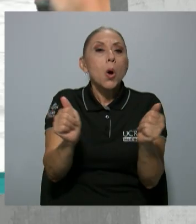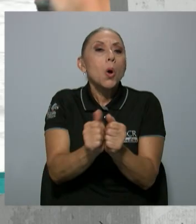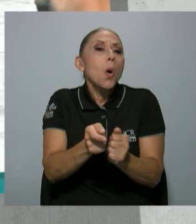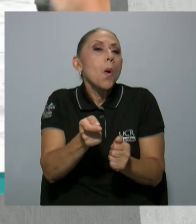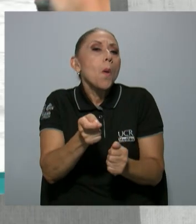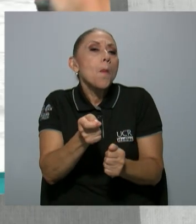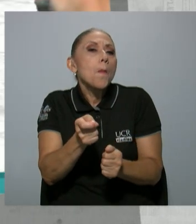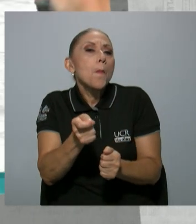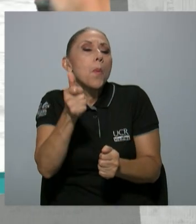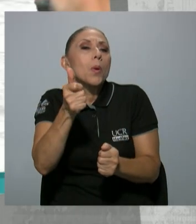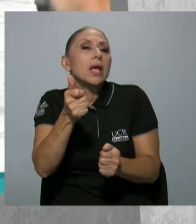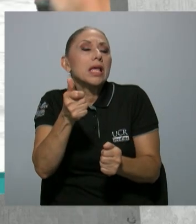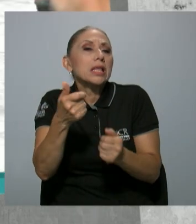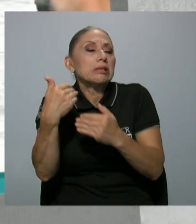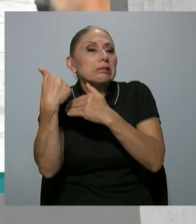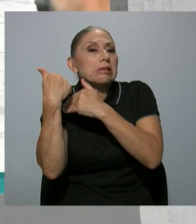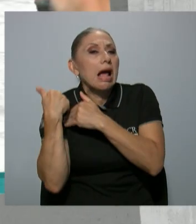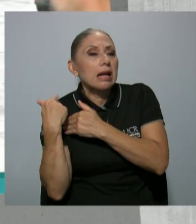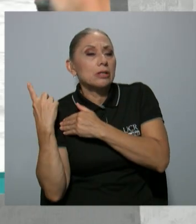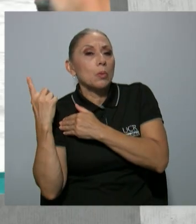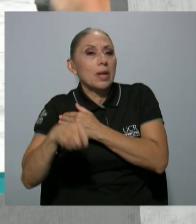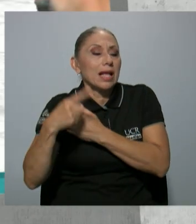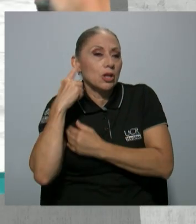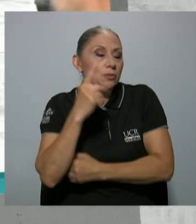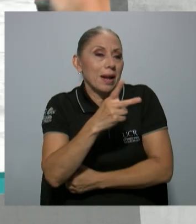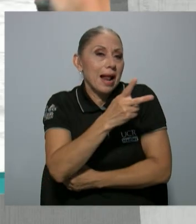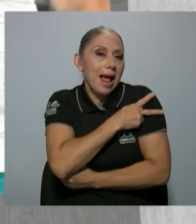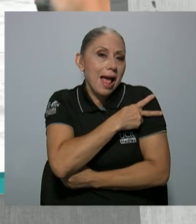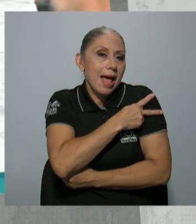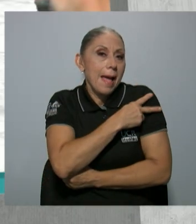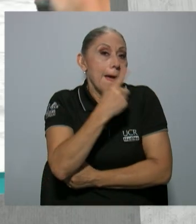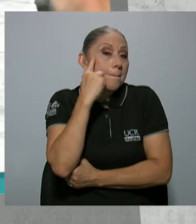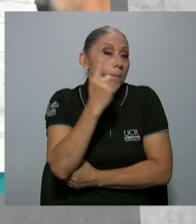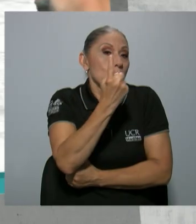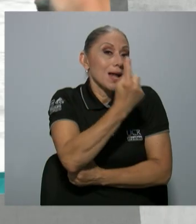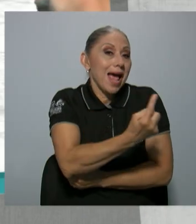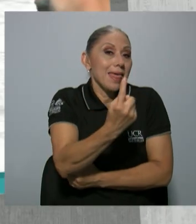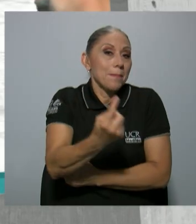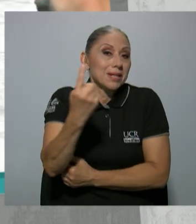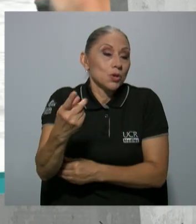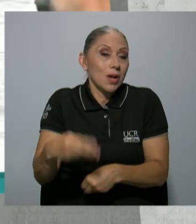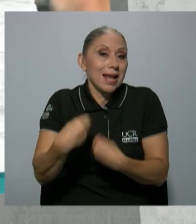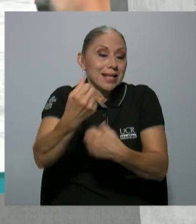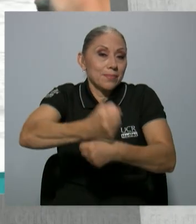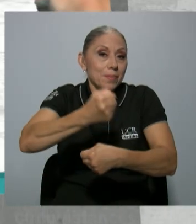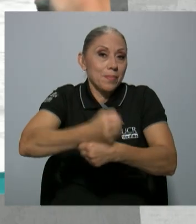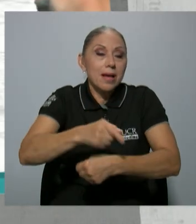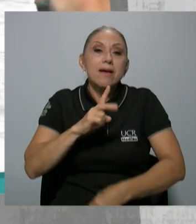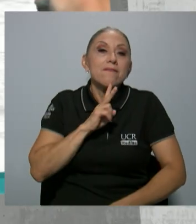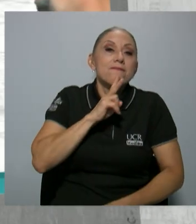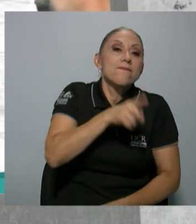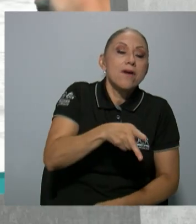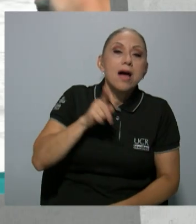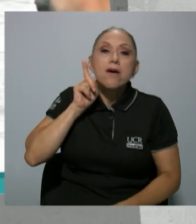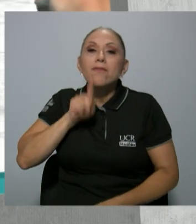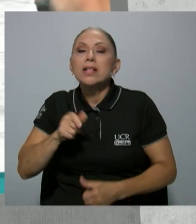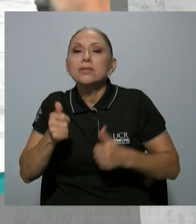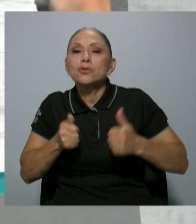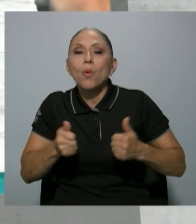para los patrones por cada persona empleada. ¿Esto será cierto o será falso?